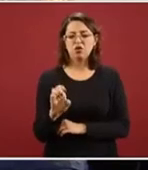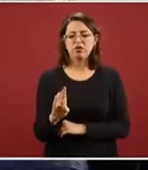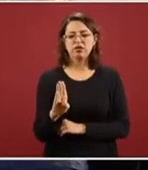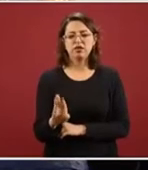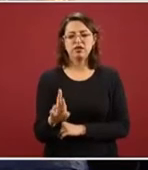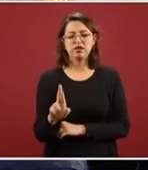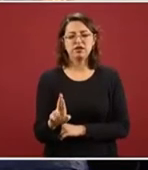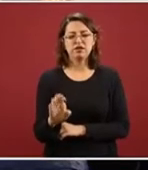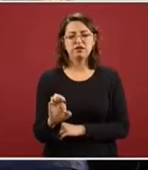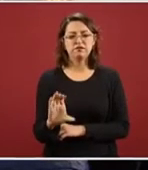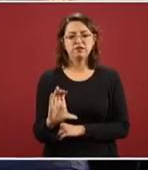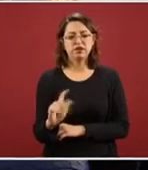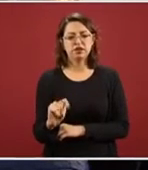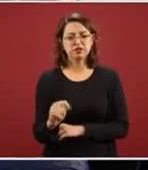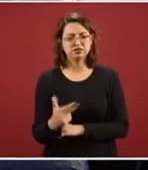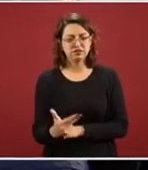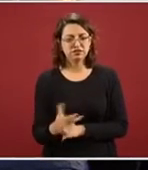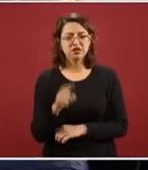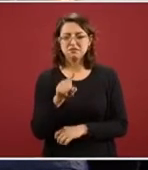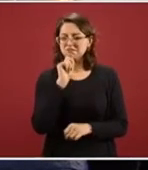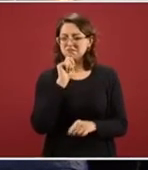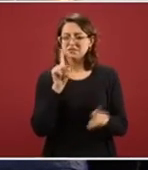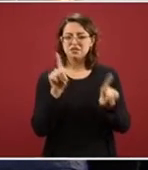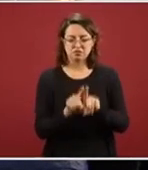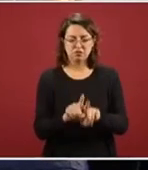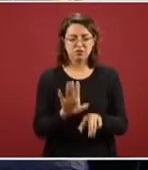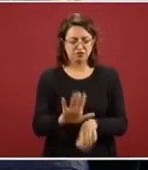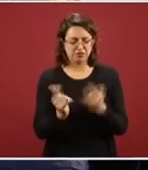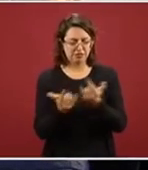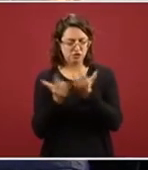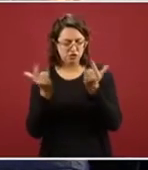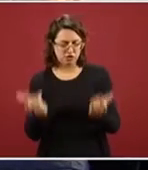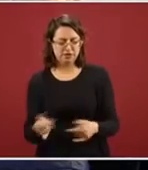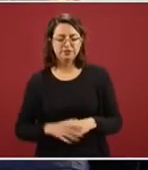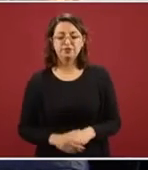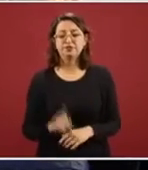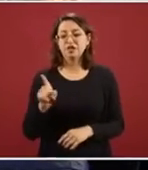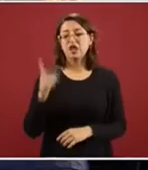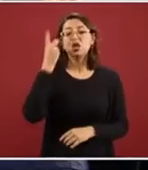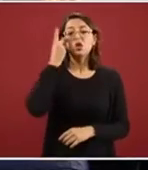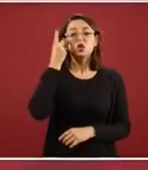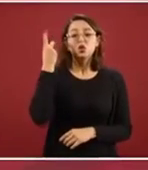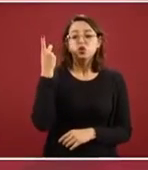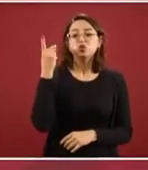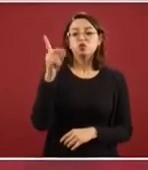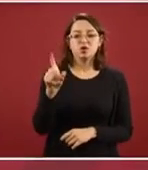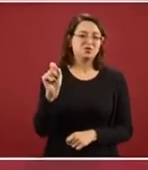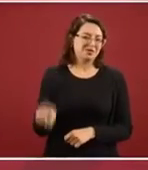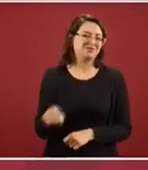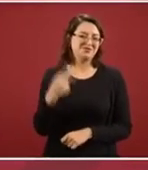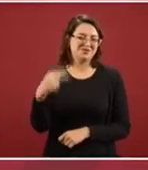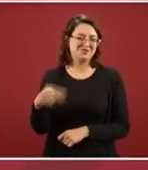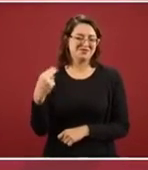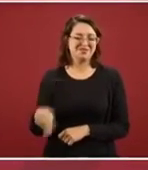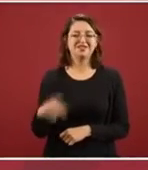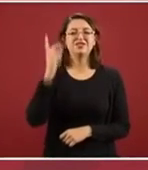Odebrecht. Decide el dueño de Odebrecht, de apellido Odebrecht,